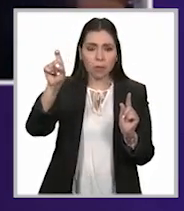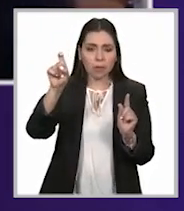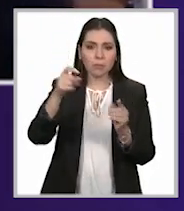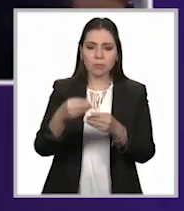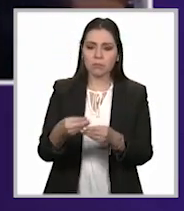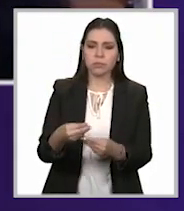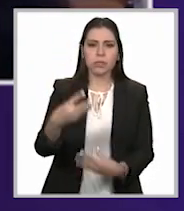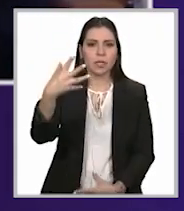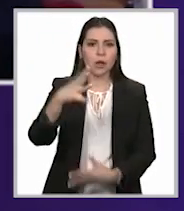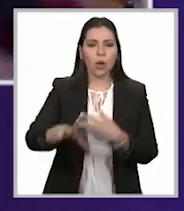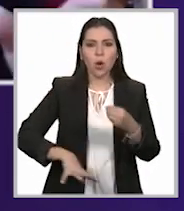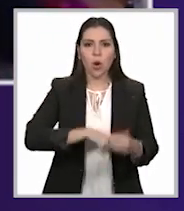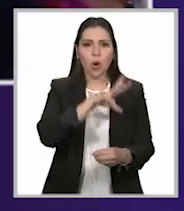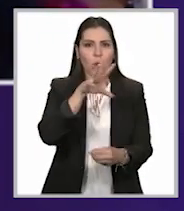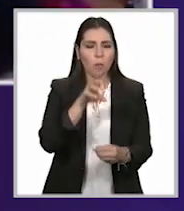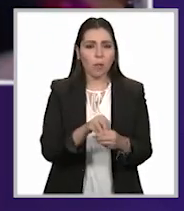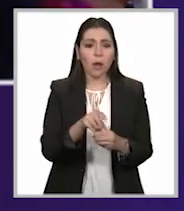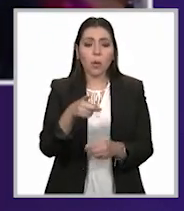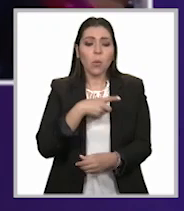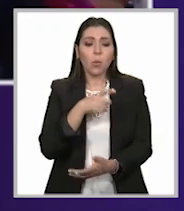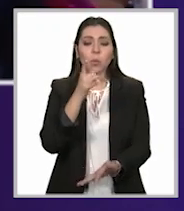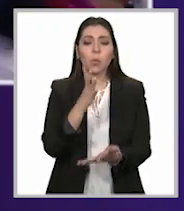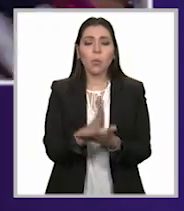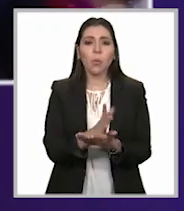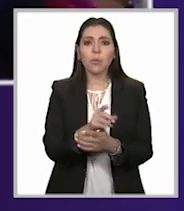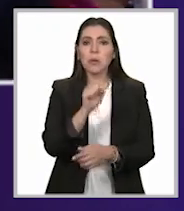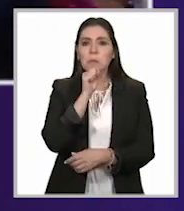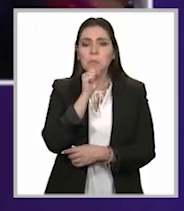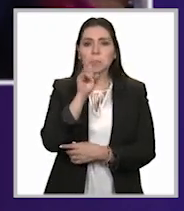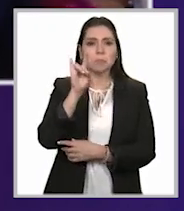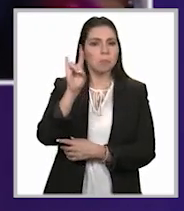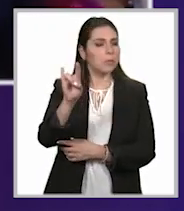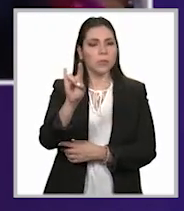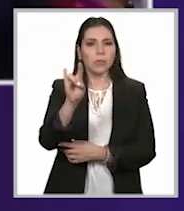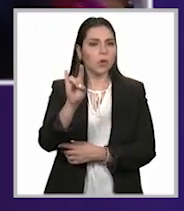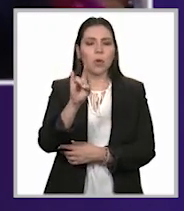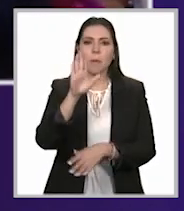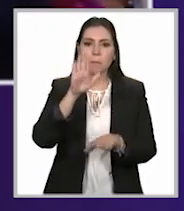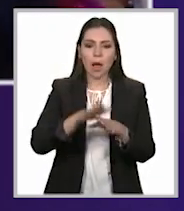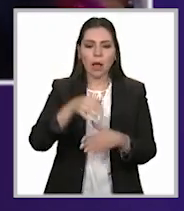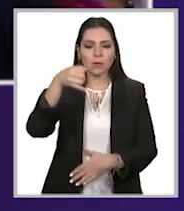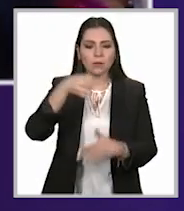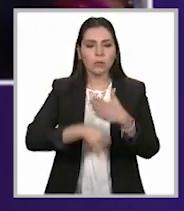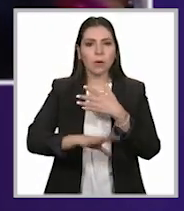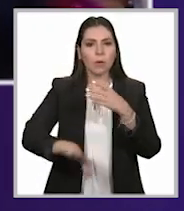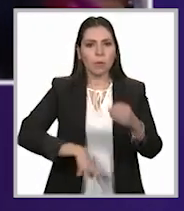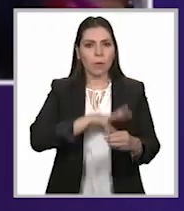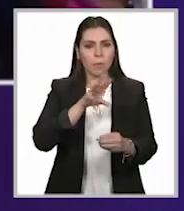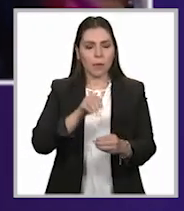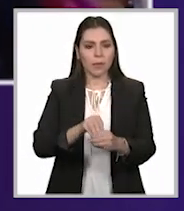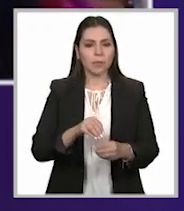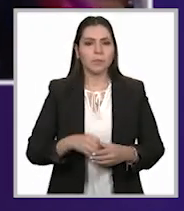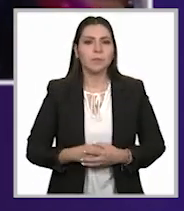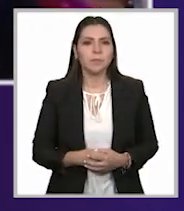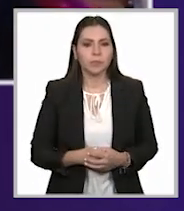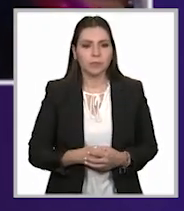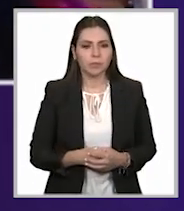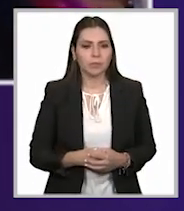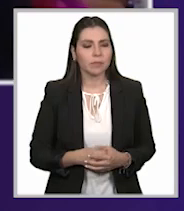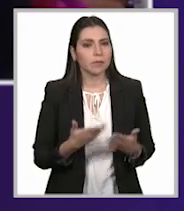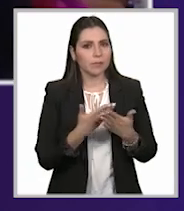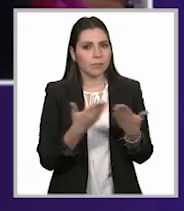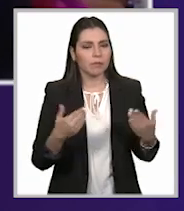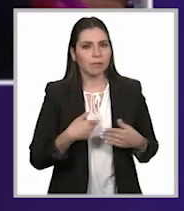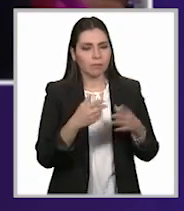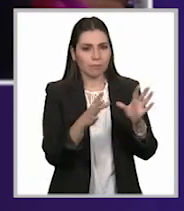la sentencia completa para que no nos quedemos simplemente con la ficha de análisis del Centro de Estudios Constitucionales. Y me